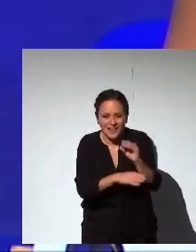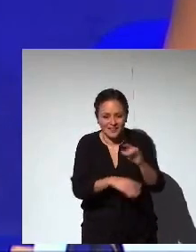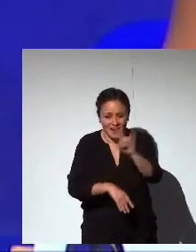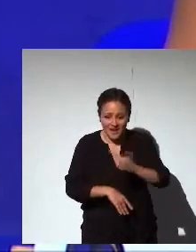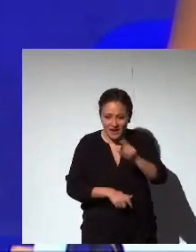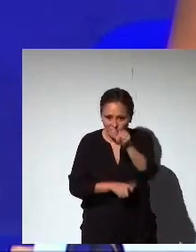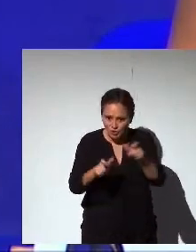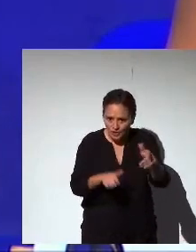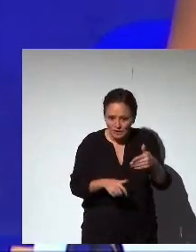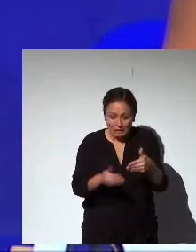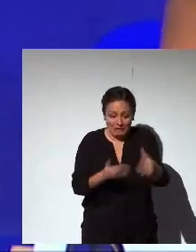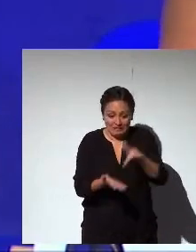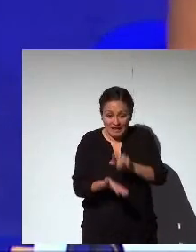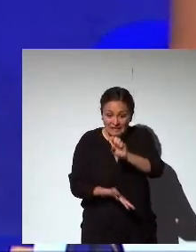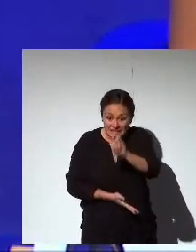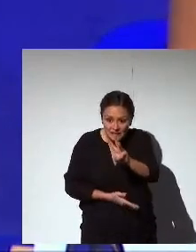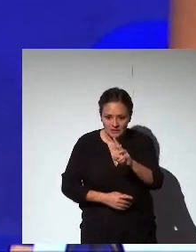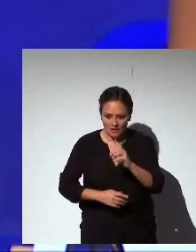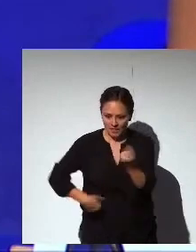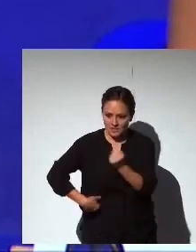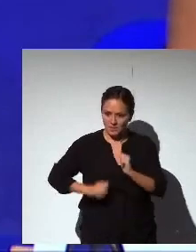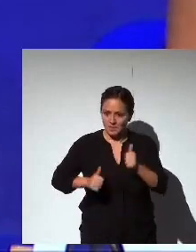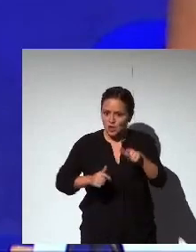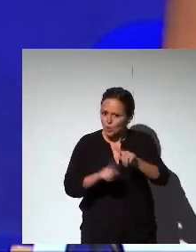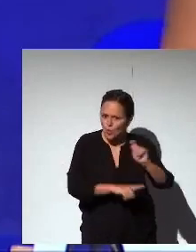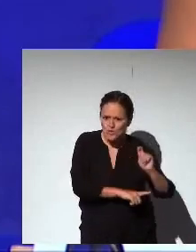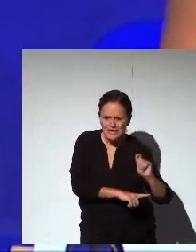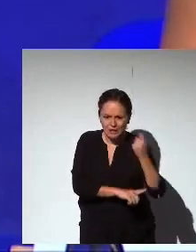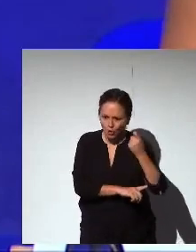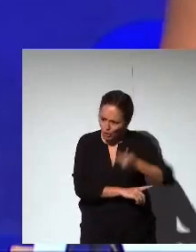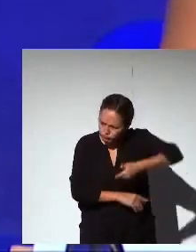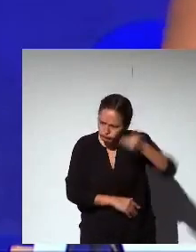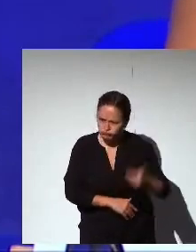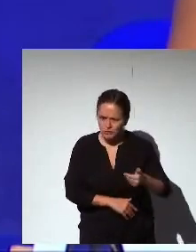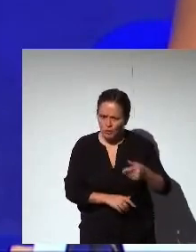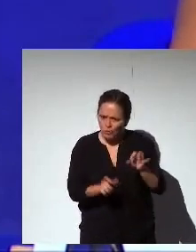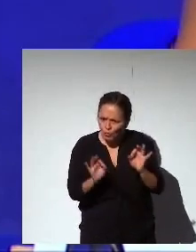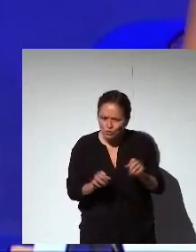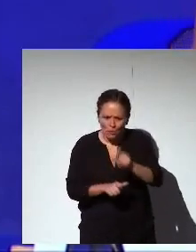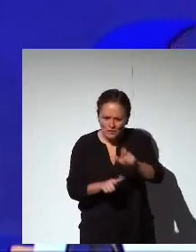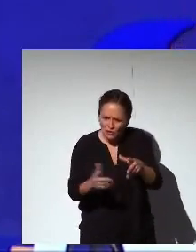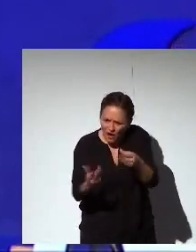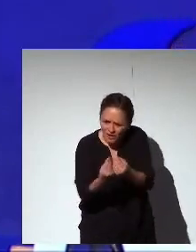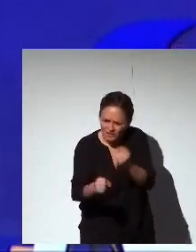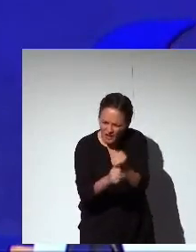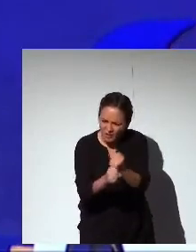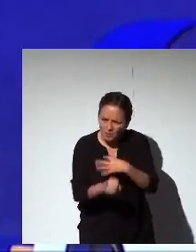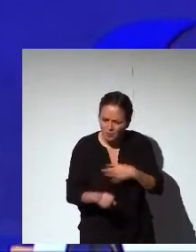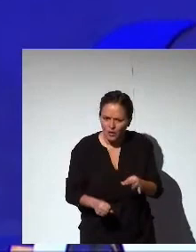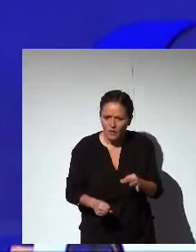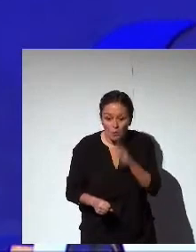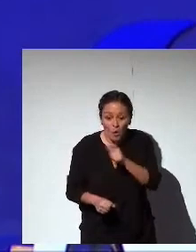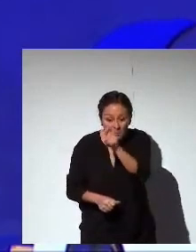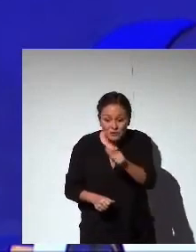13 de diciembre y creo que es un hito mayúsculo que a ustedes les va a permitir trabajar con las personas mejor. ¿Por qué? Porque esas personas van a tener